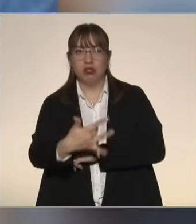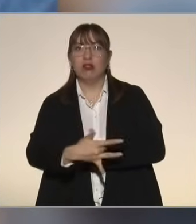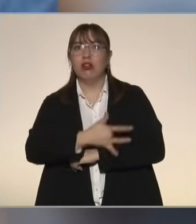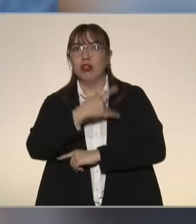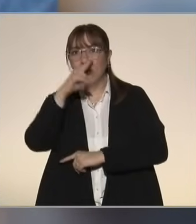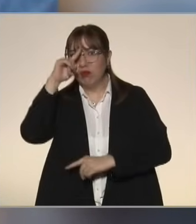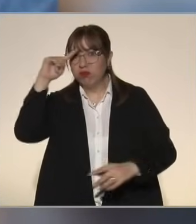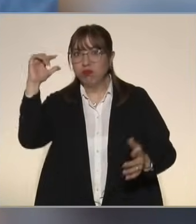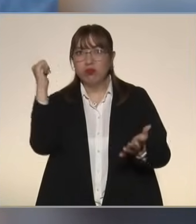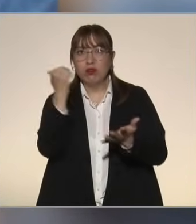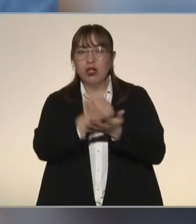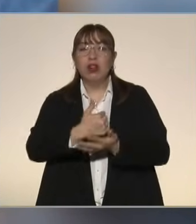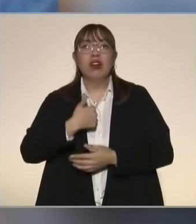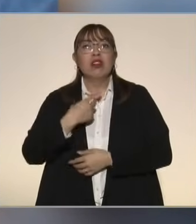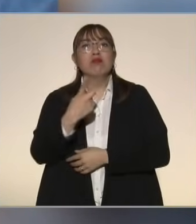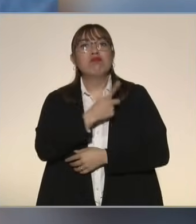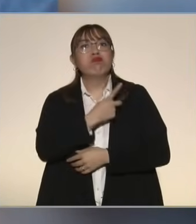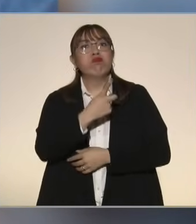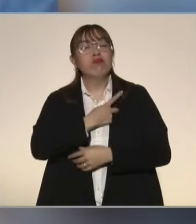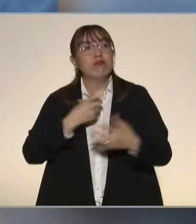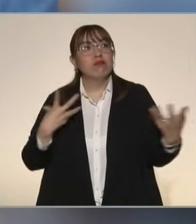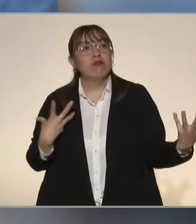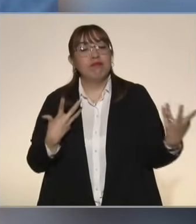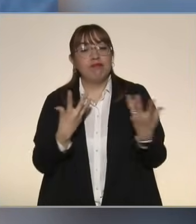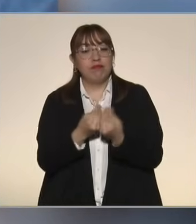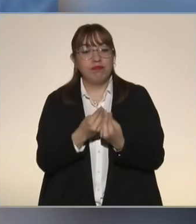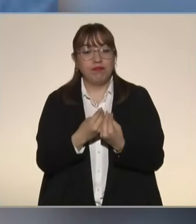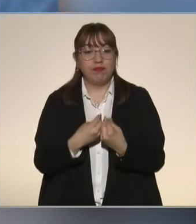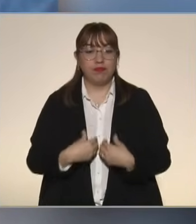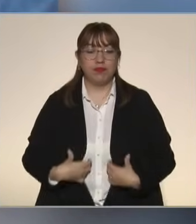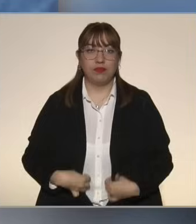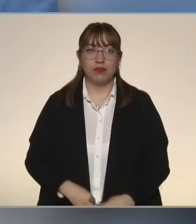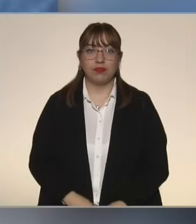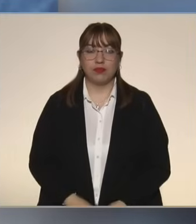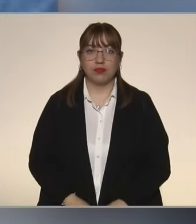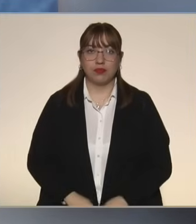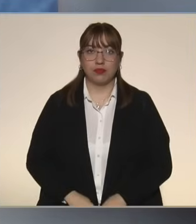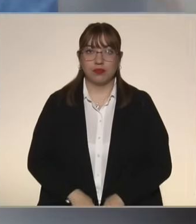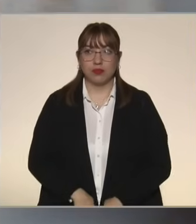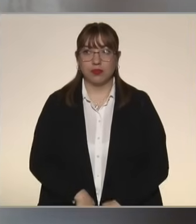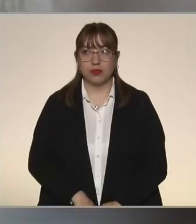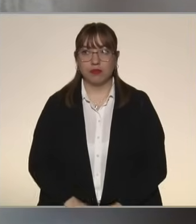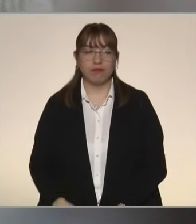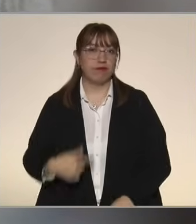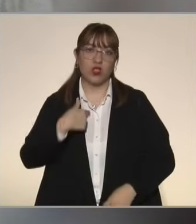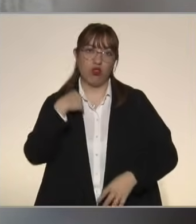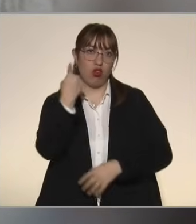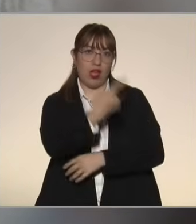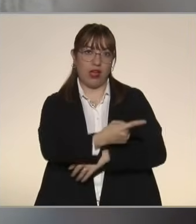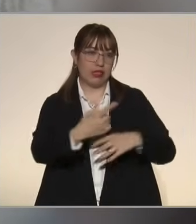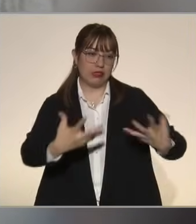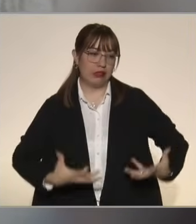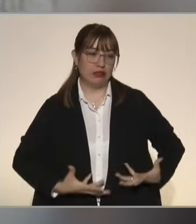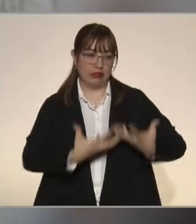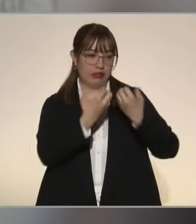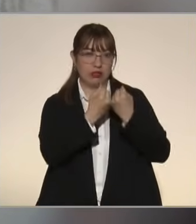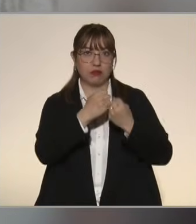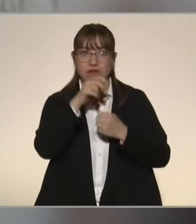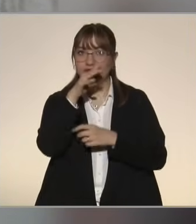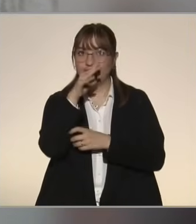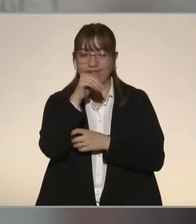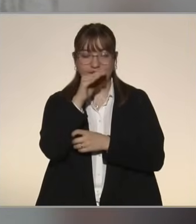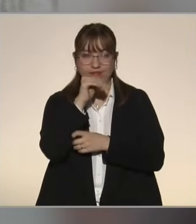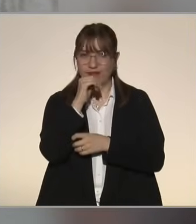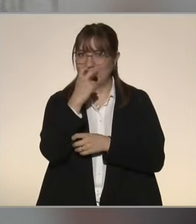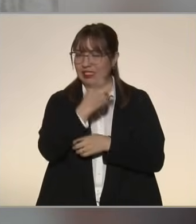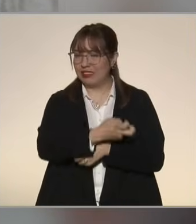estaba yo solo con él, porque no pude, en ese caso, yo salvarle la vida. Fue un evento